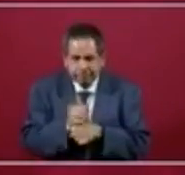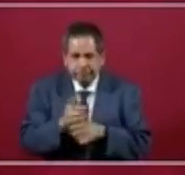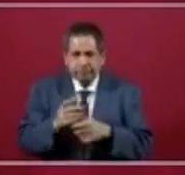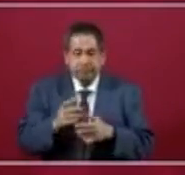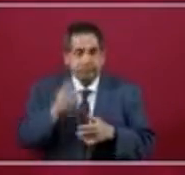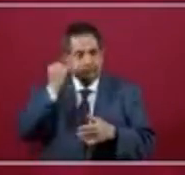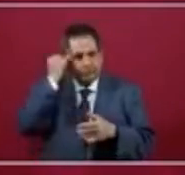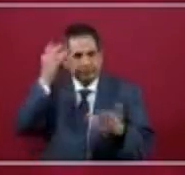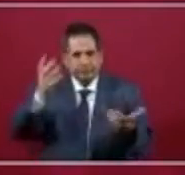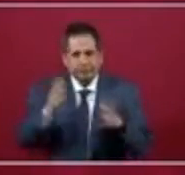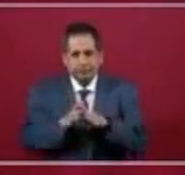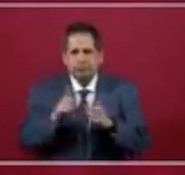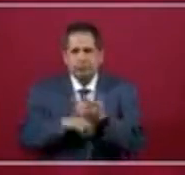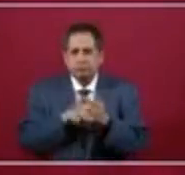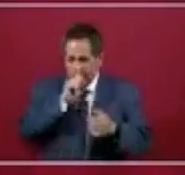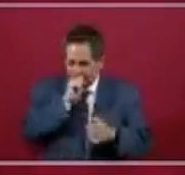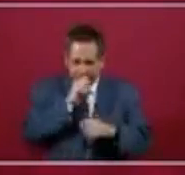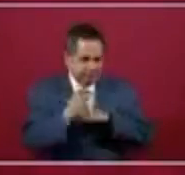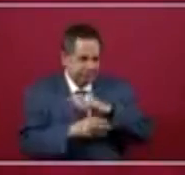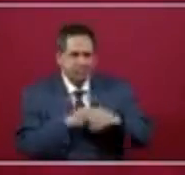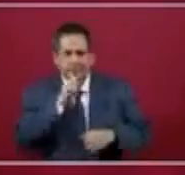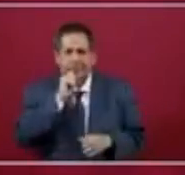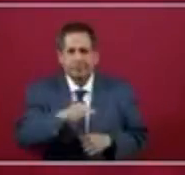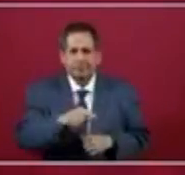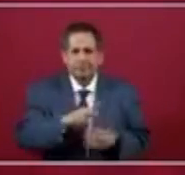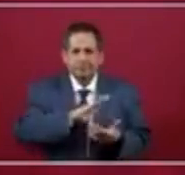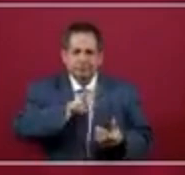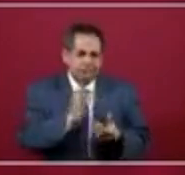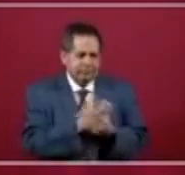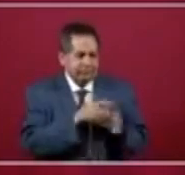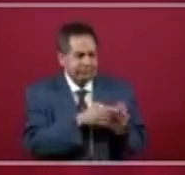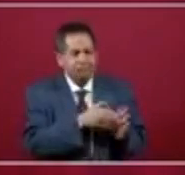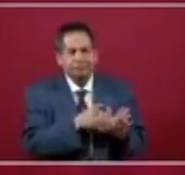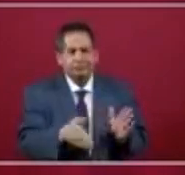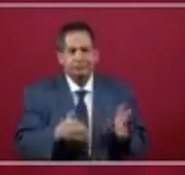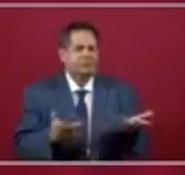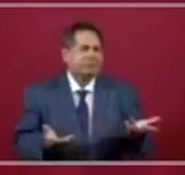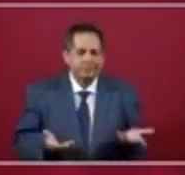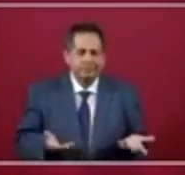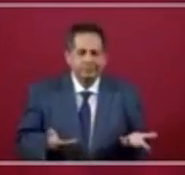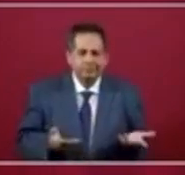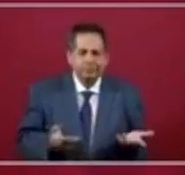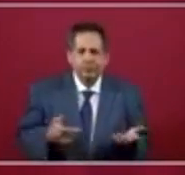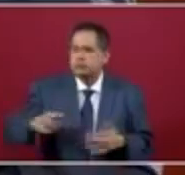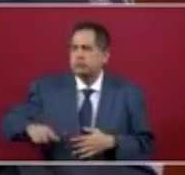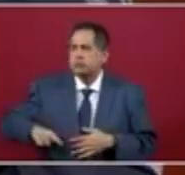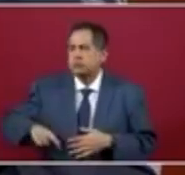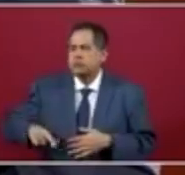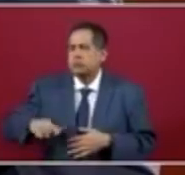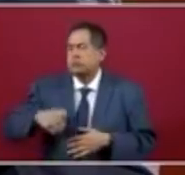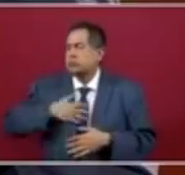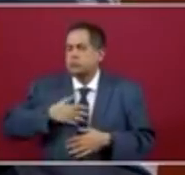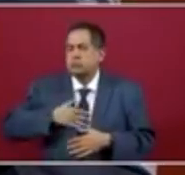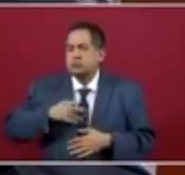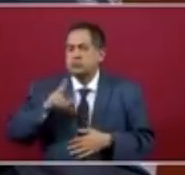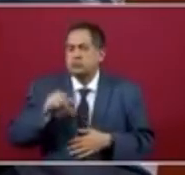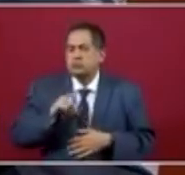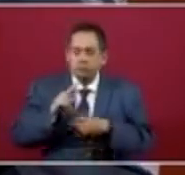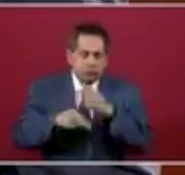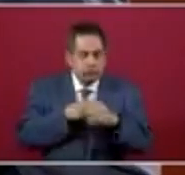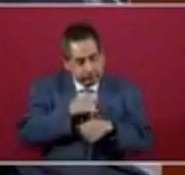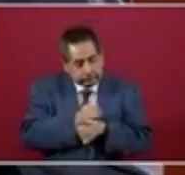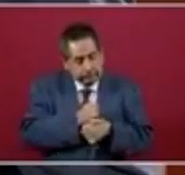caeríamos, yo creo, en lo mismo de esta documentación que está ahí. El Estado no, nosotros no nos vamos a